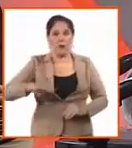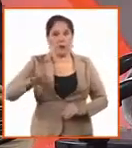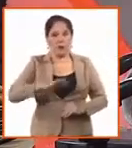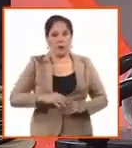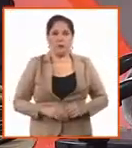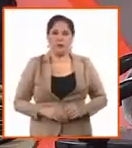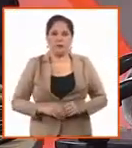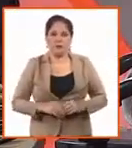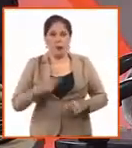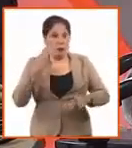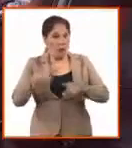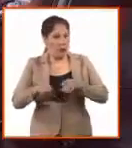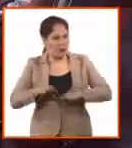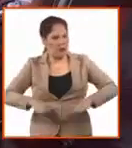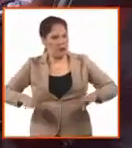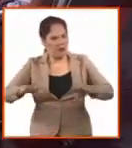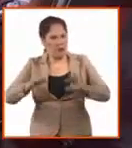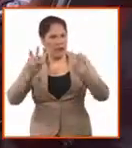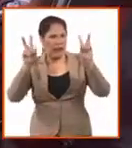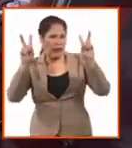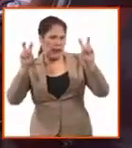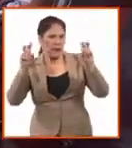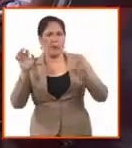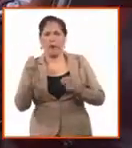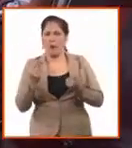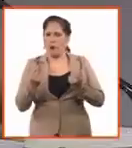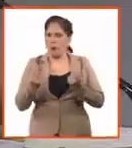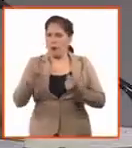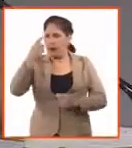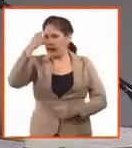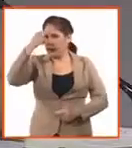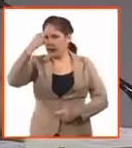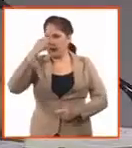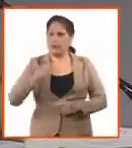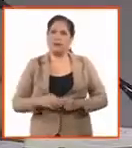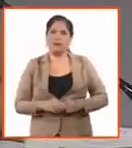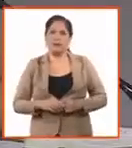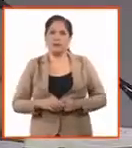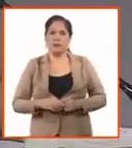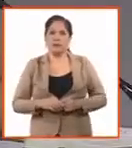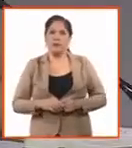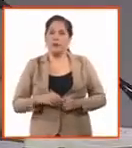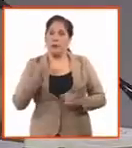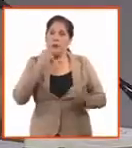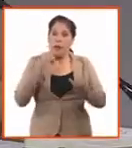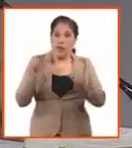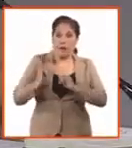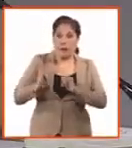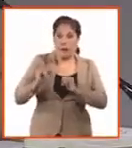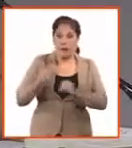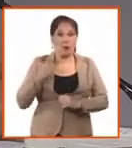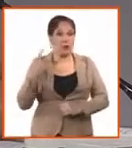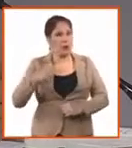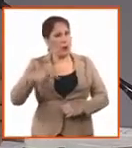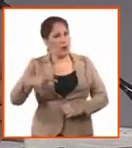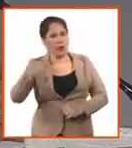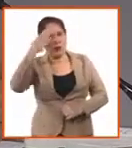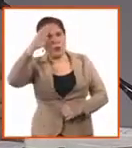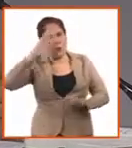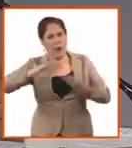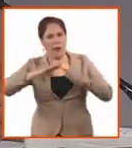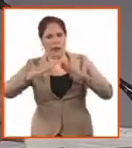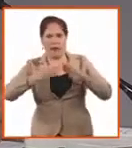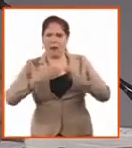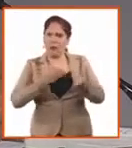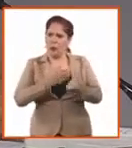tela para donde cortar en próximas elecciones así es muchísimas gracias y bueno como siempre lo invito a informarse siempre todos los días con cubadebate en